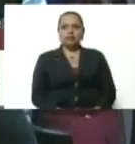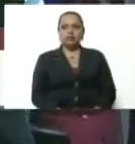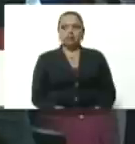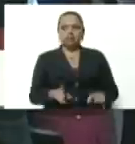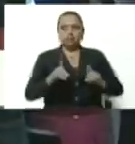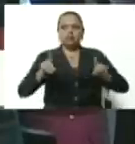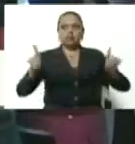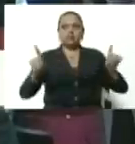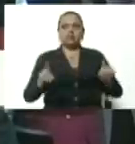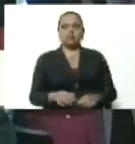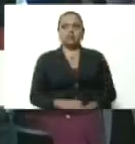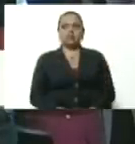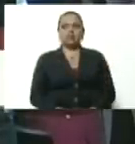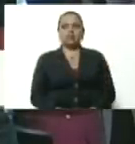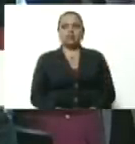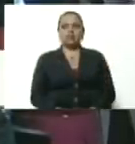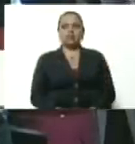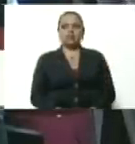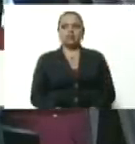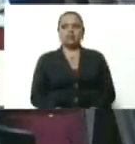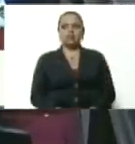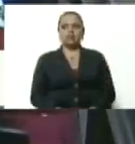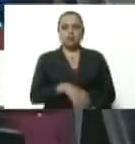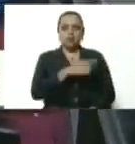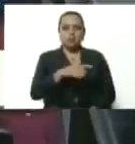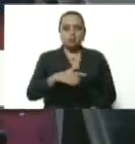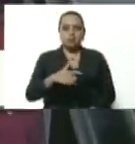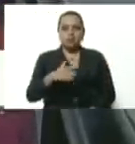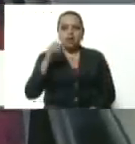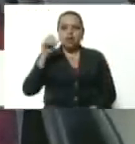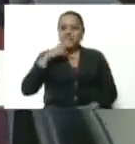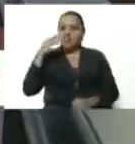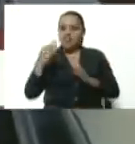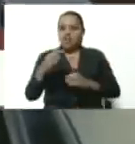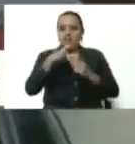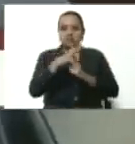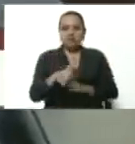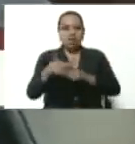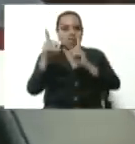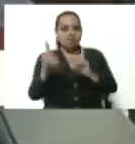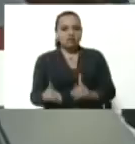demócrata. Los dictadores, verdaderos dictadores, son los que deciden.